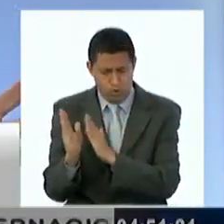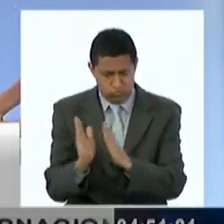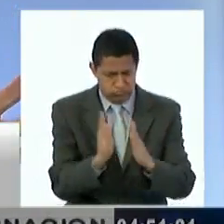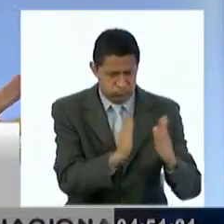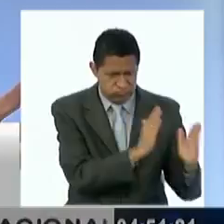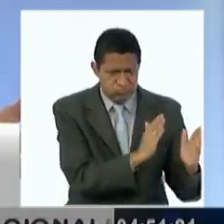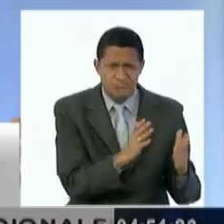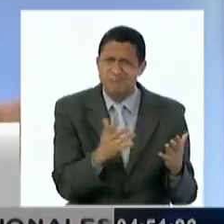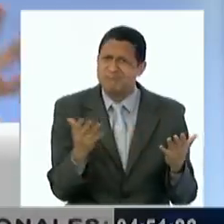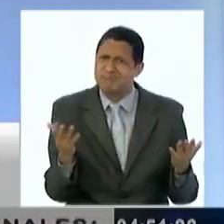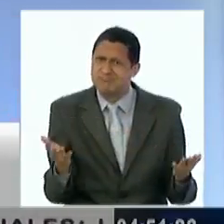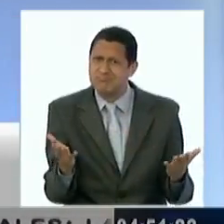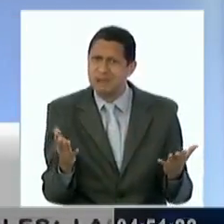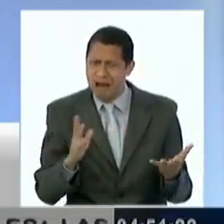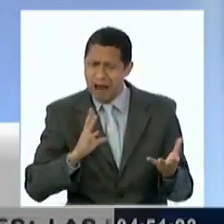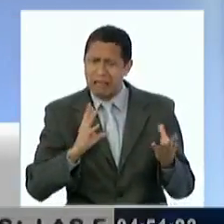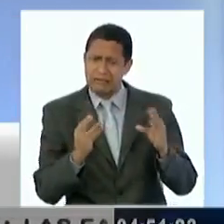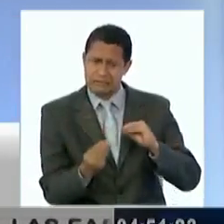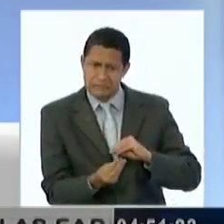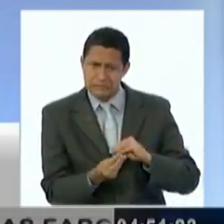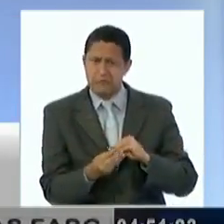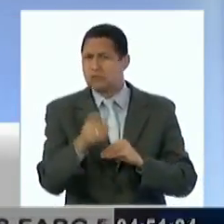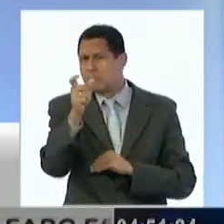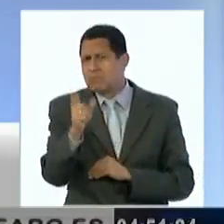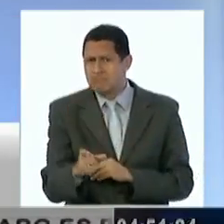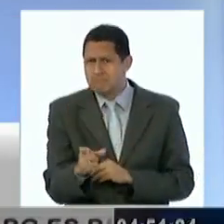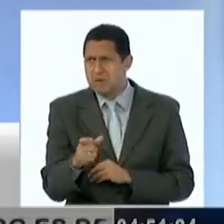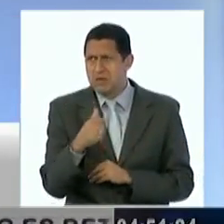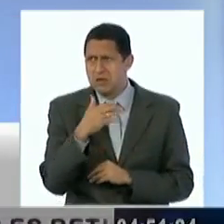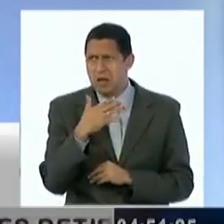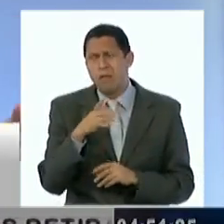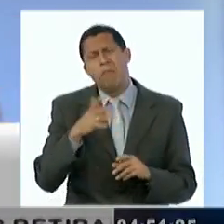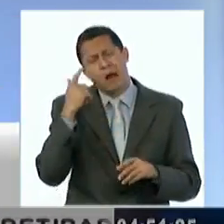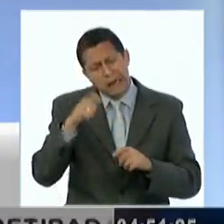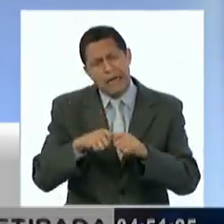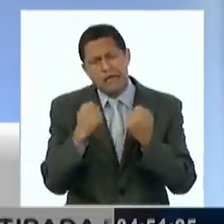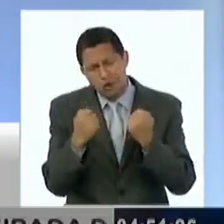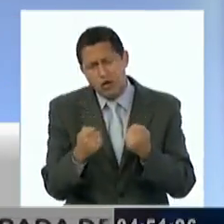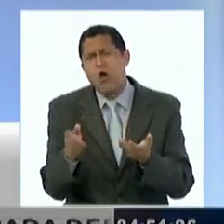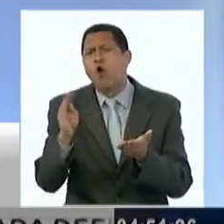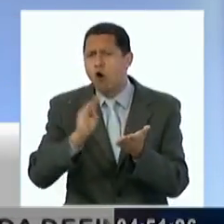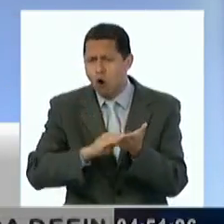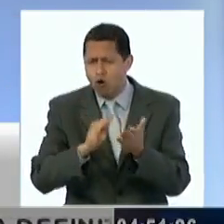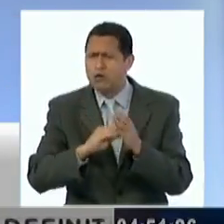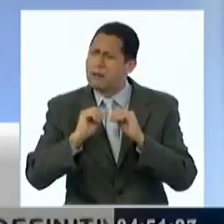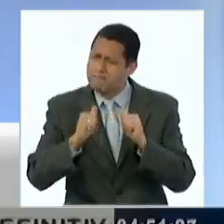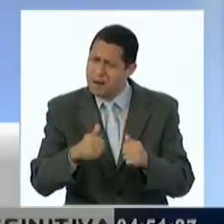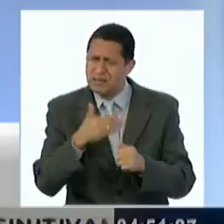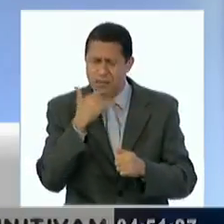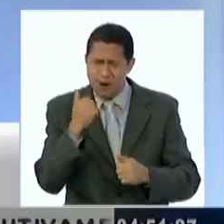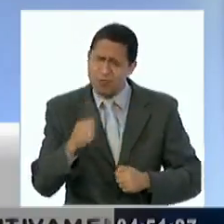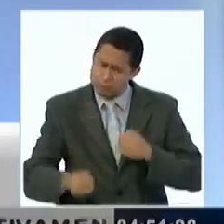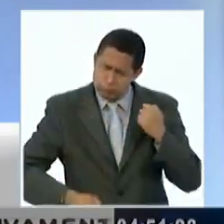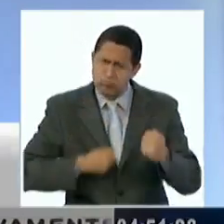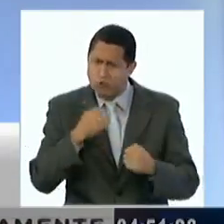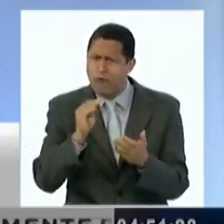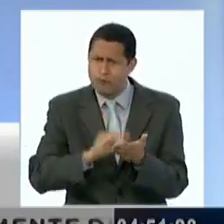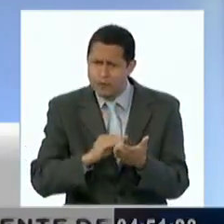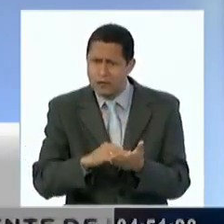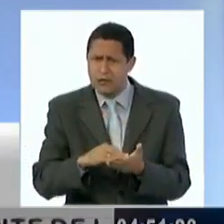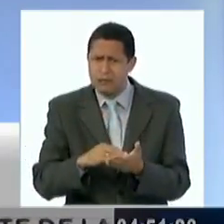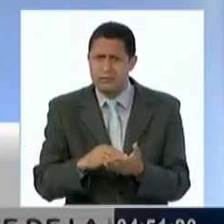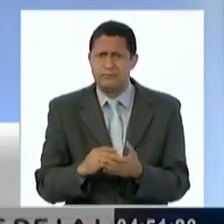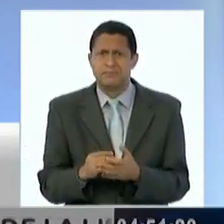de readaptación de una persona que a lo mejor ha sufrido una lesión y quiere volver nuevamente pues a mejorar su rendimiento físico para seguir